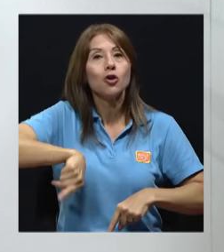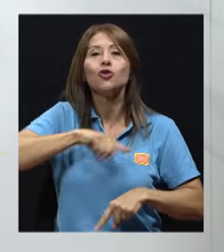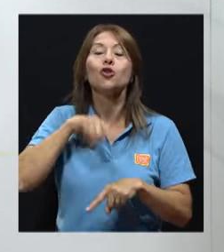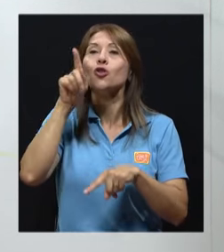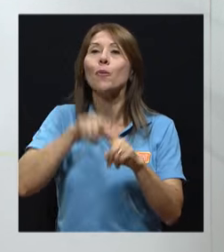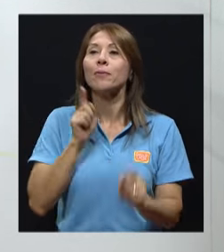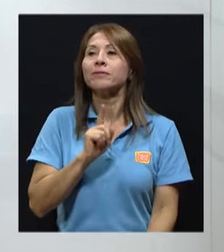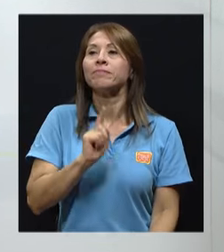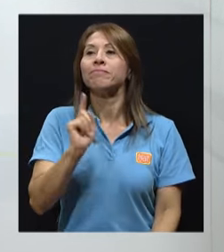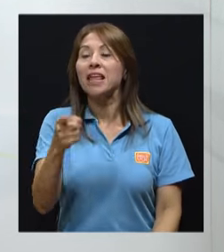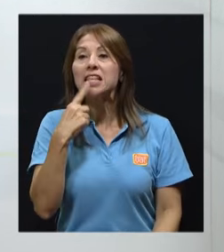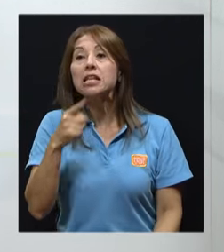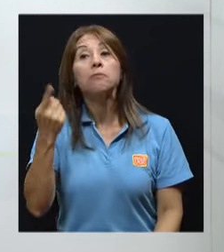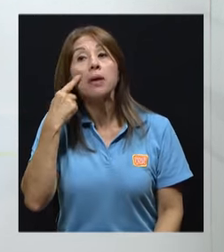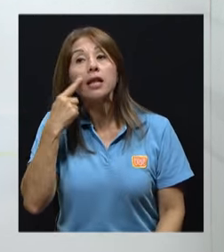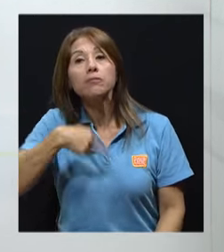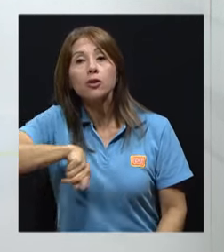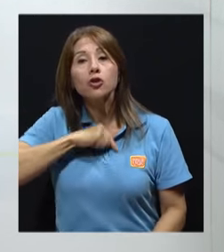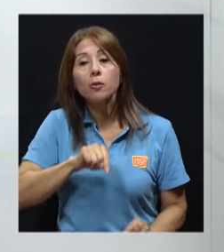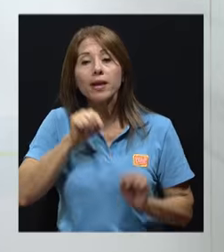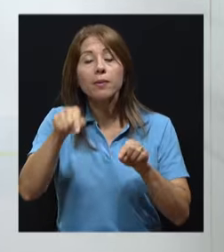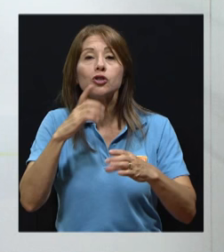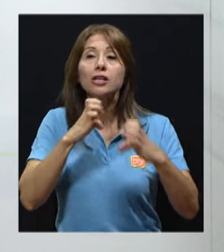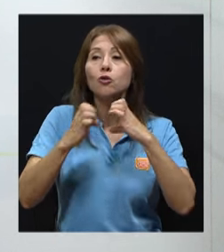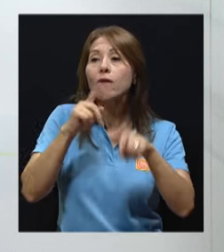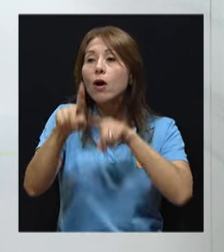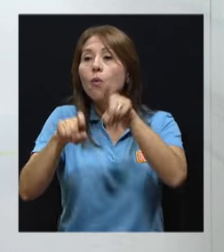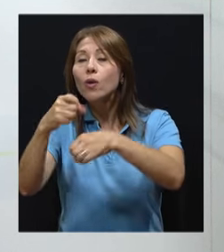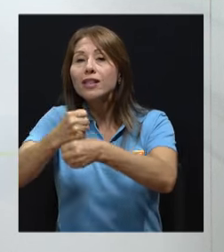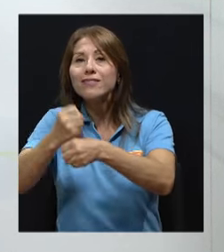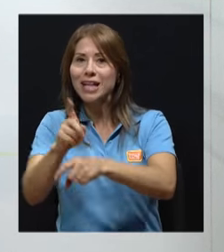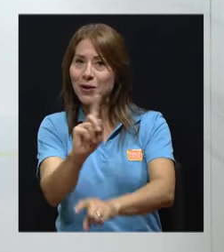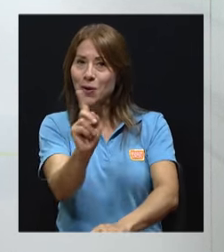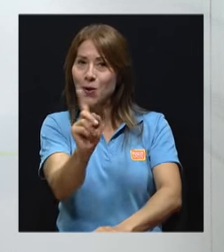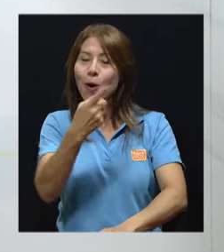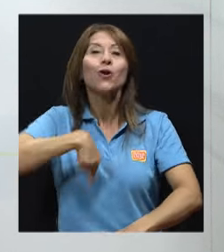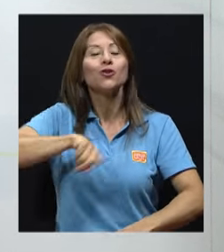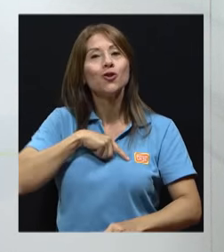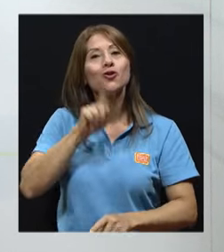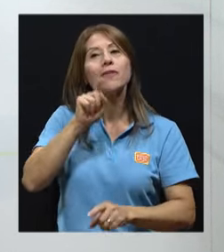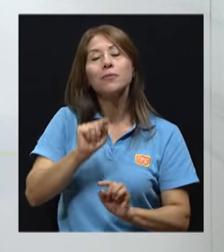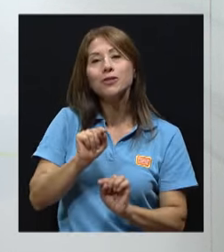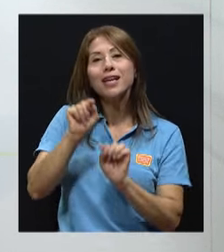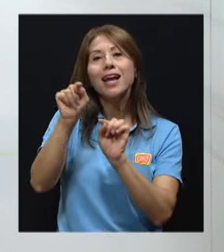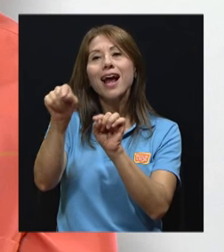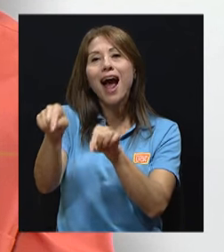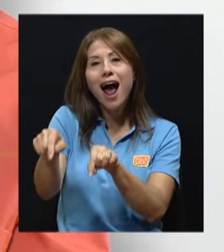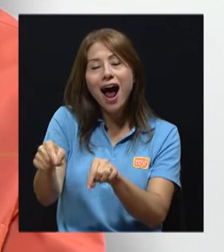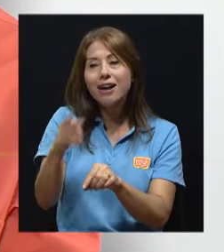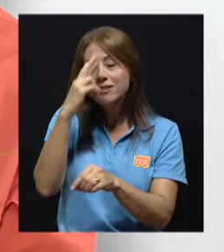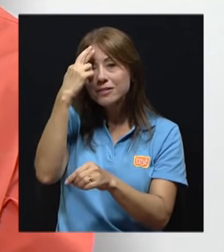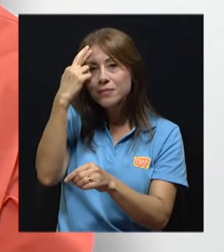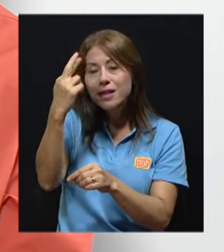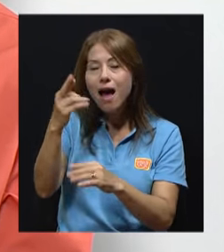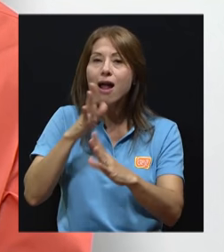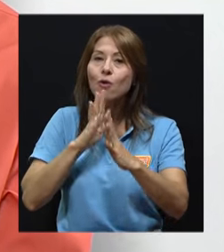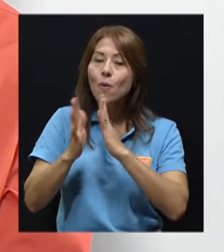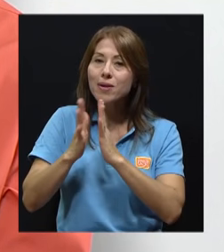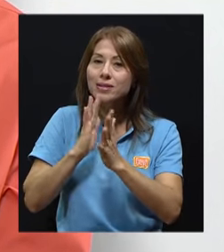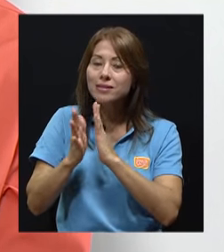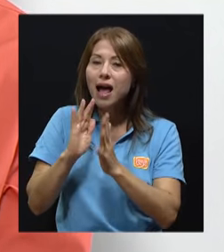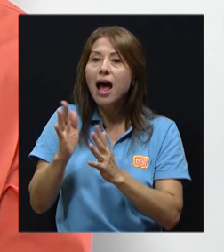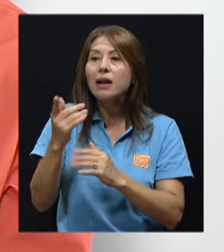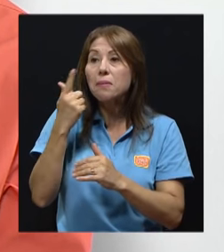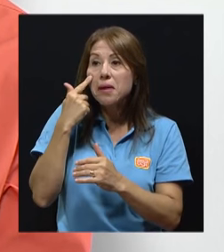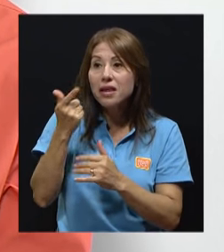no podemos llegar y decir ve venimos a hacer un trabajo una entrev no nosotros tenemos que llegar y conversar hay que respetar el espacio y ver en qué